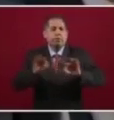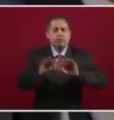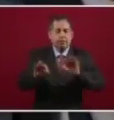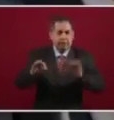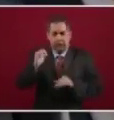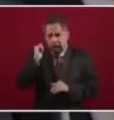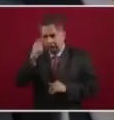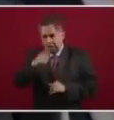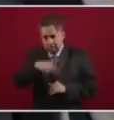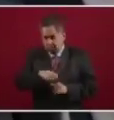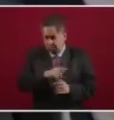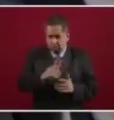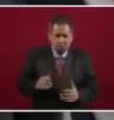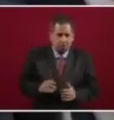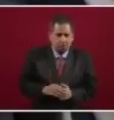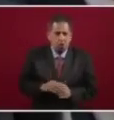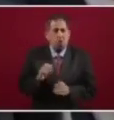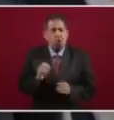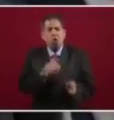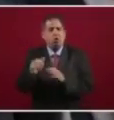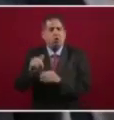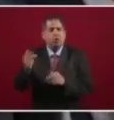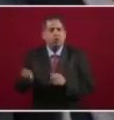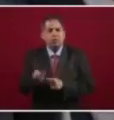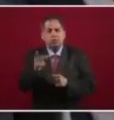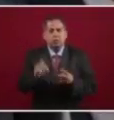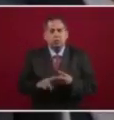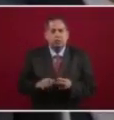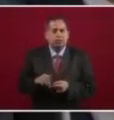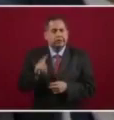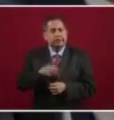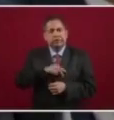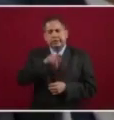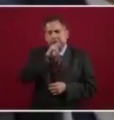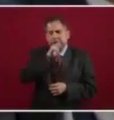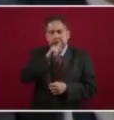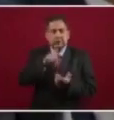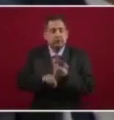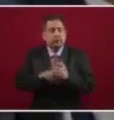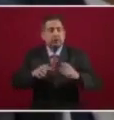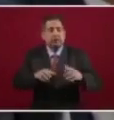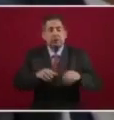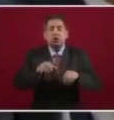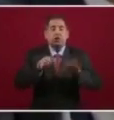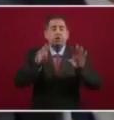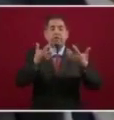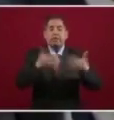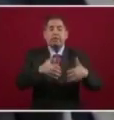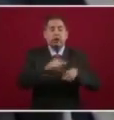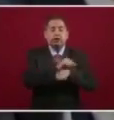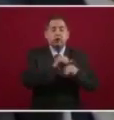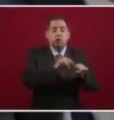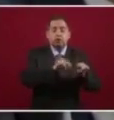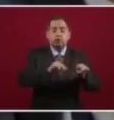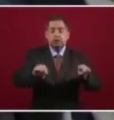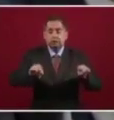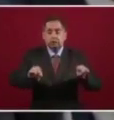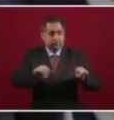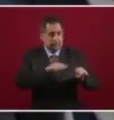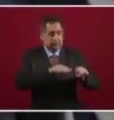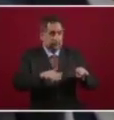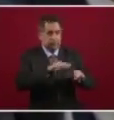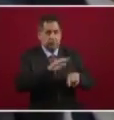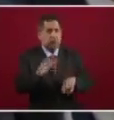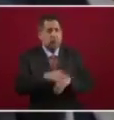tipo de situaciones. Y otra pregunta es la preocupación que hay en el sector automotriz, dado de que